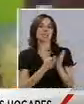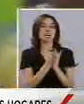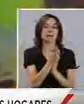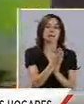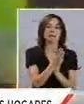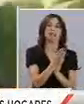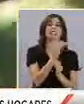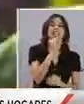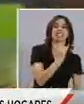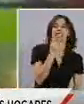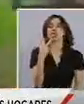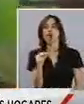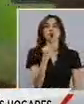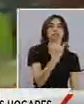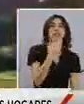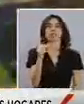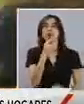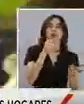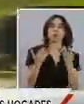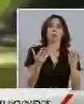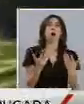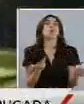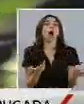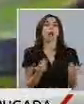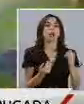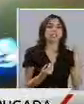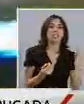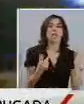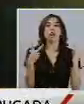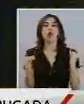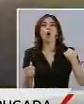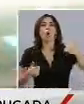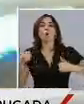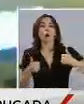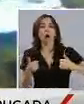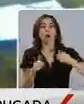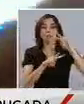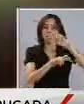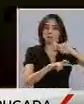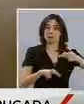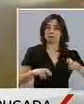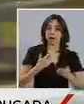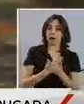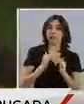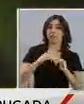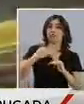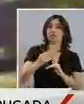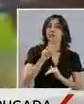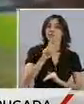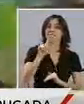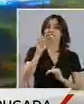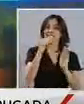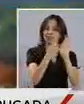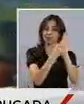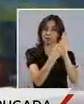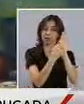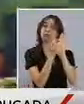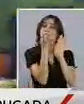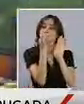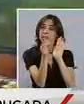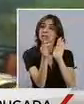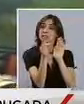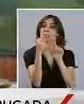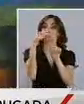a dudar, bueno, que sí, que no, que sí, que no. Bueno, es sí o es no. Hay varias investigaciones, una que se realizó después del 27 de febrero, que hablan y que